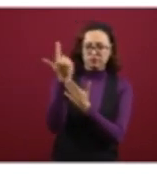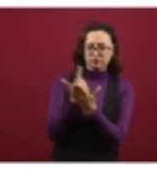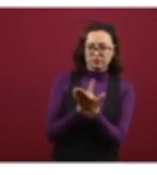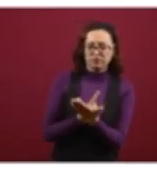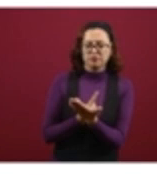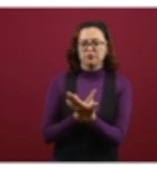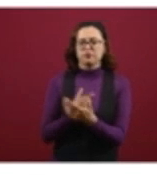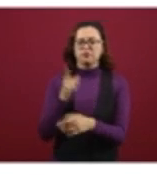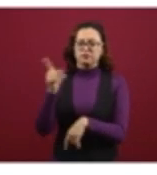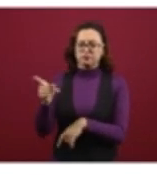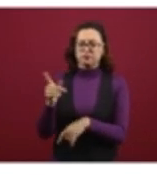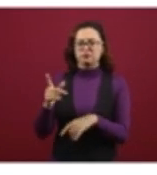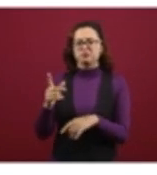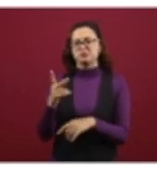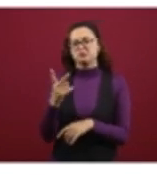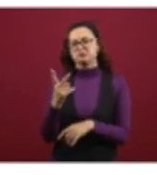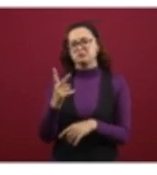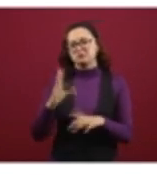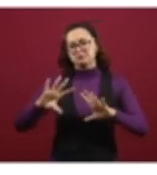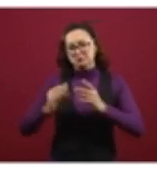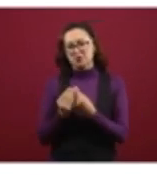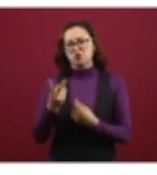estado de